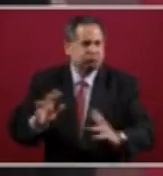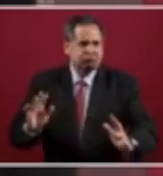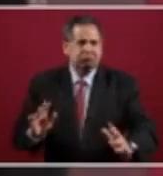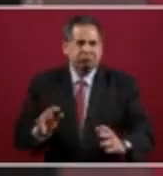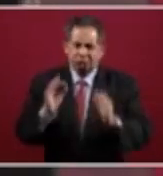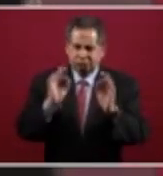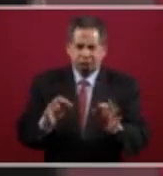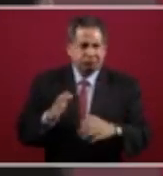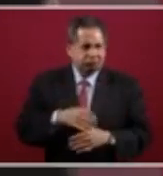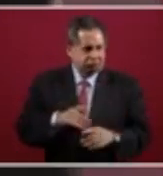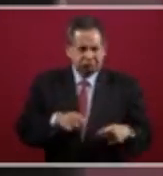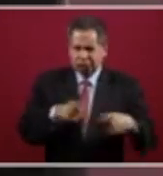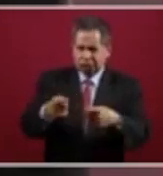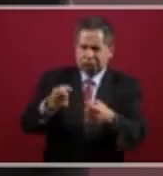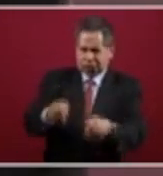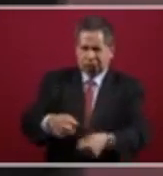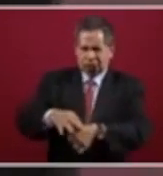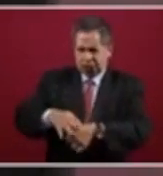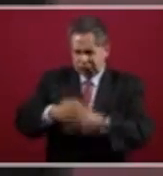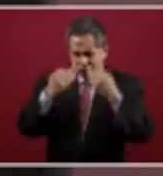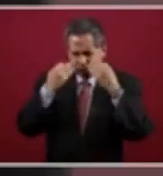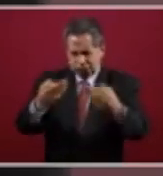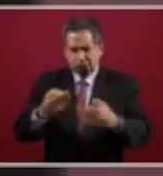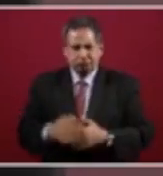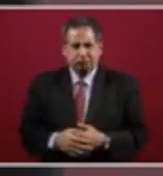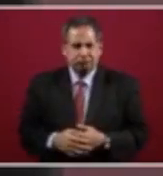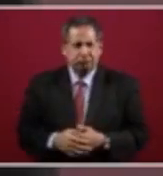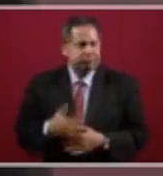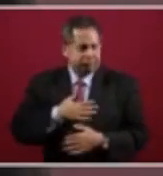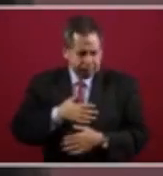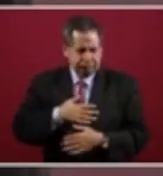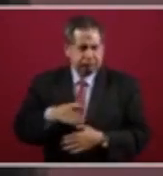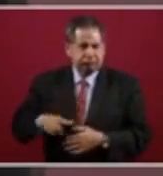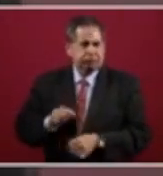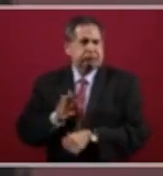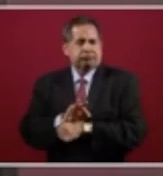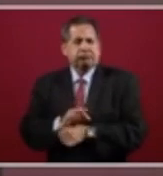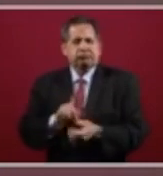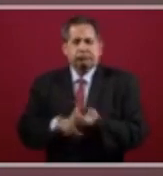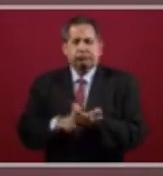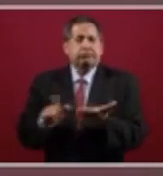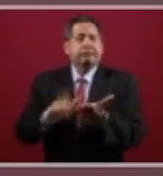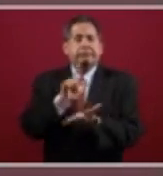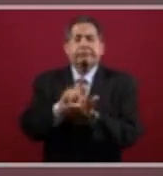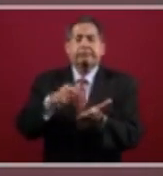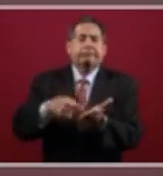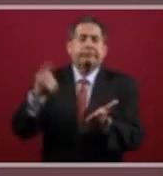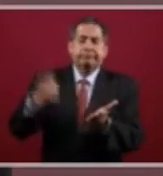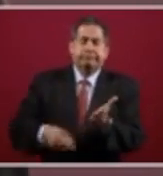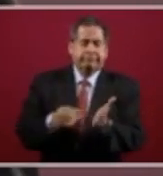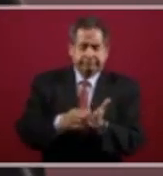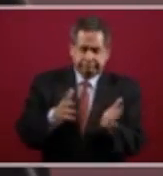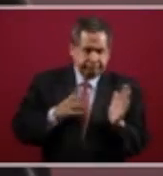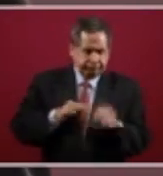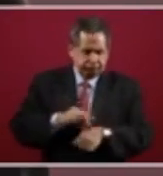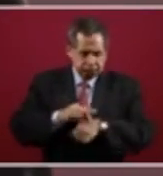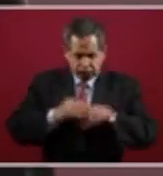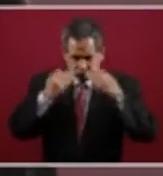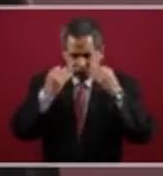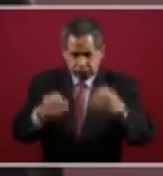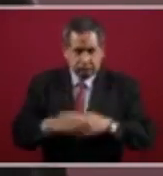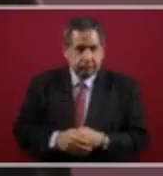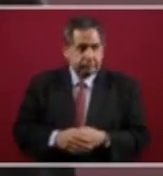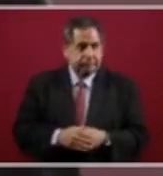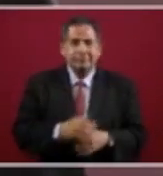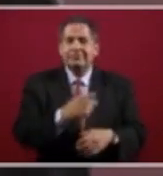que somos garantía, que el gobierno es garantía, porque así lo establece la ley de extinción